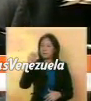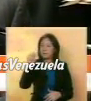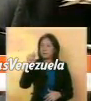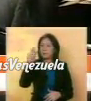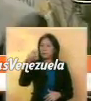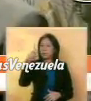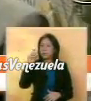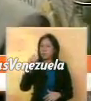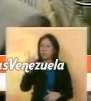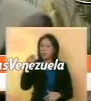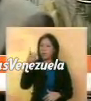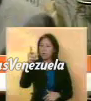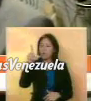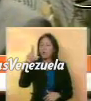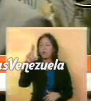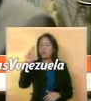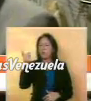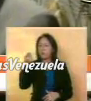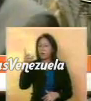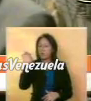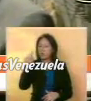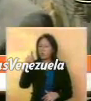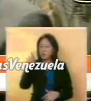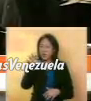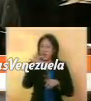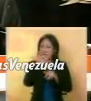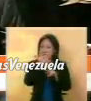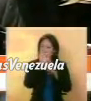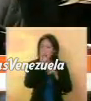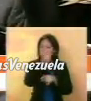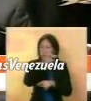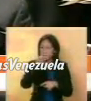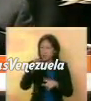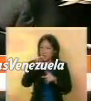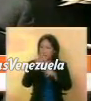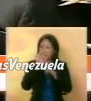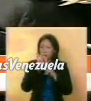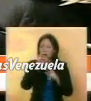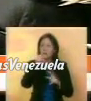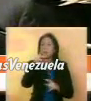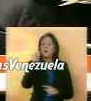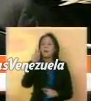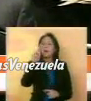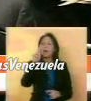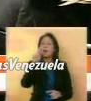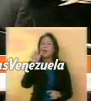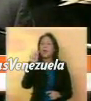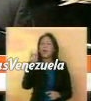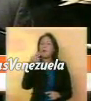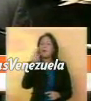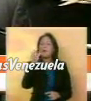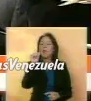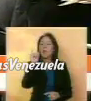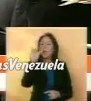presidente electo del Paraguay, cura de pueblos,